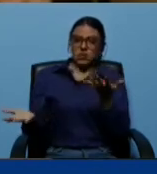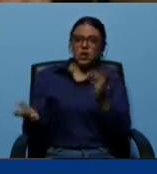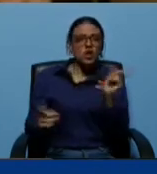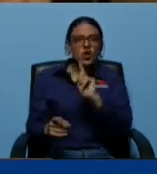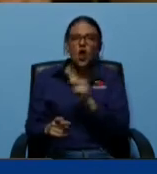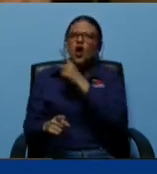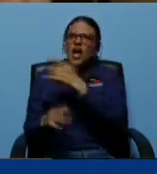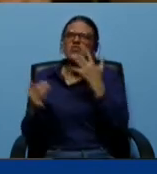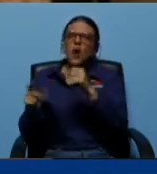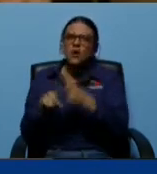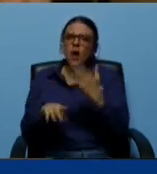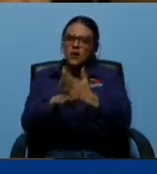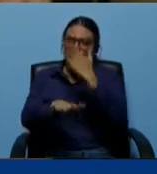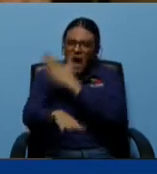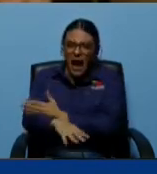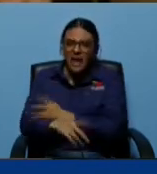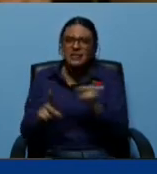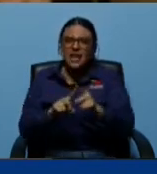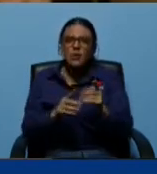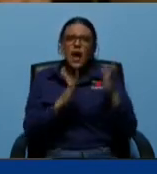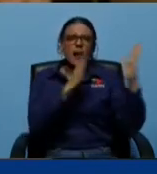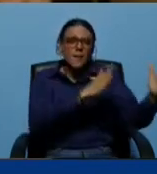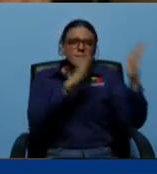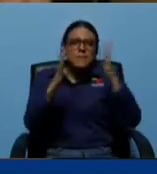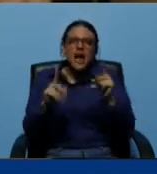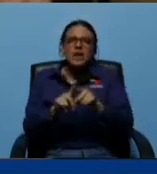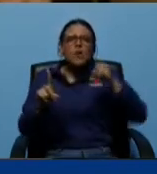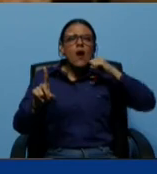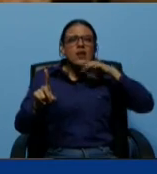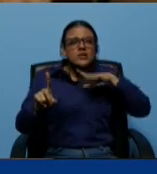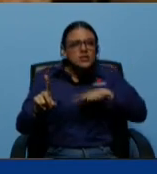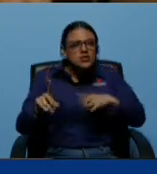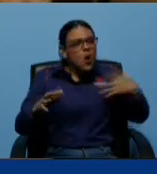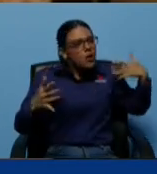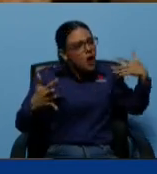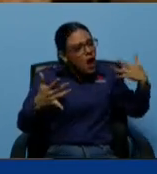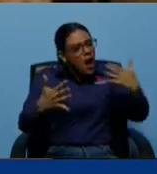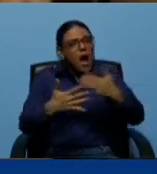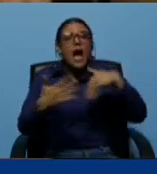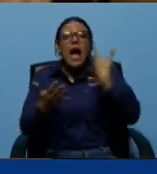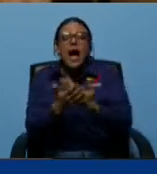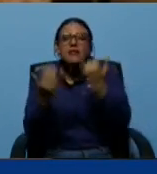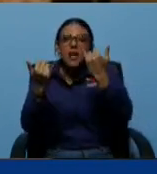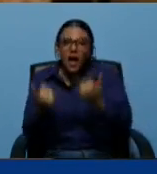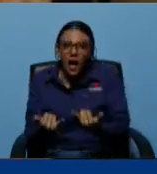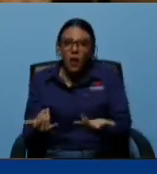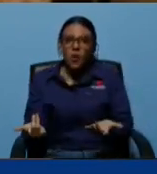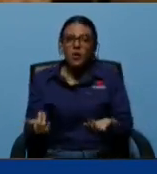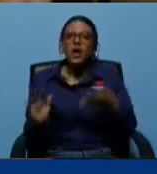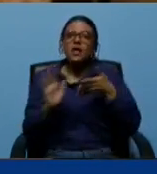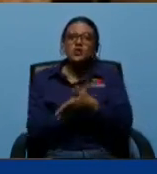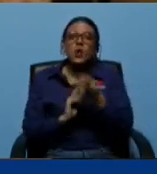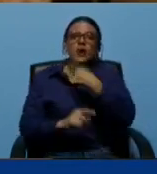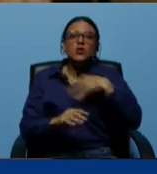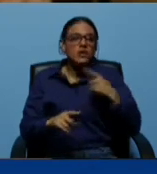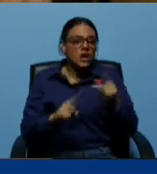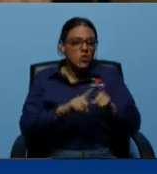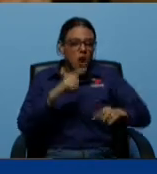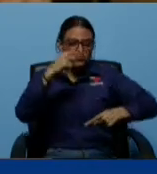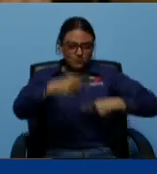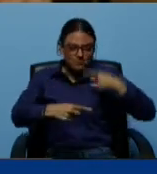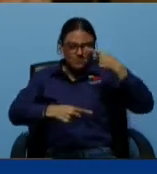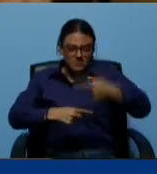los orígenes del neofascismo, del colonialismo español que exterminó sociedades enteras.